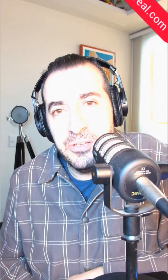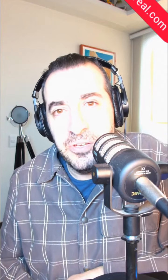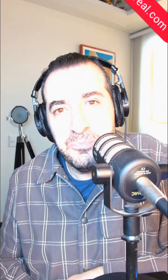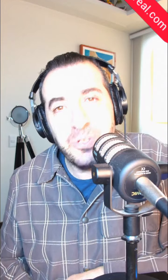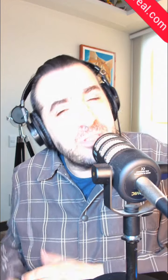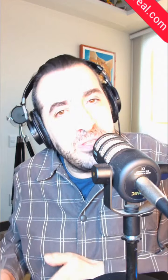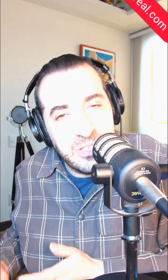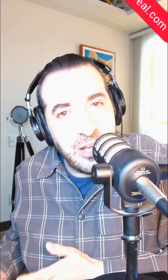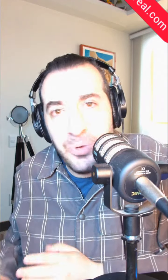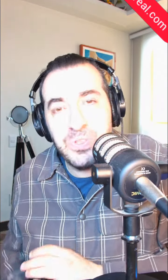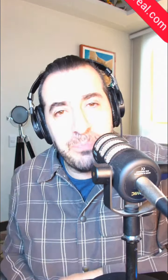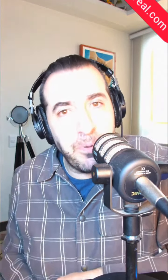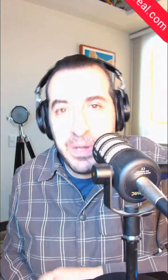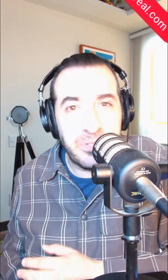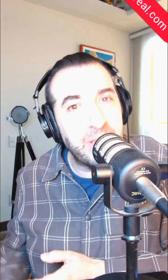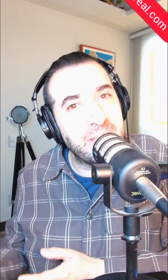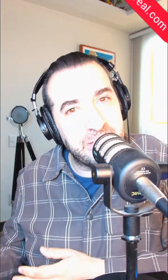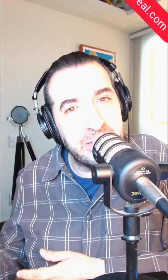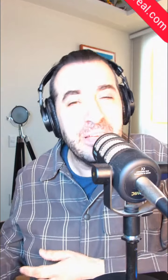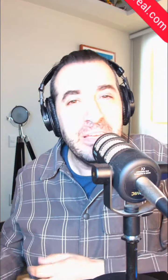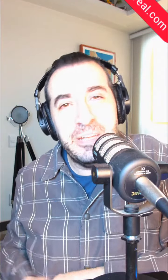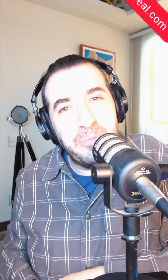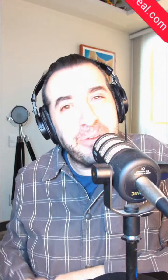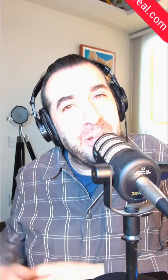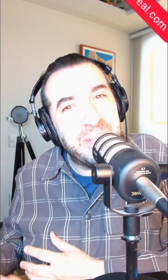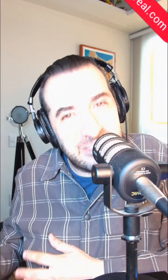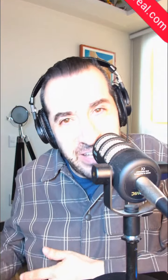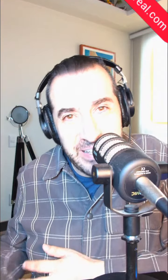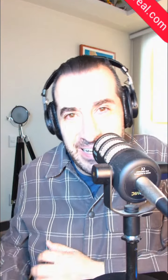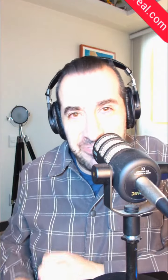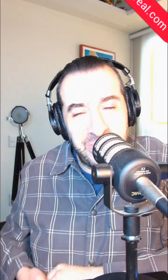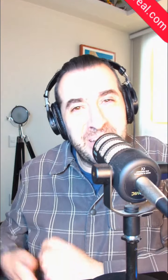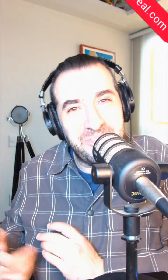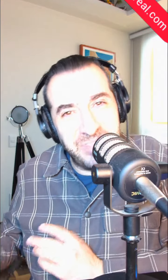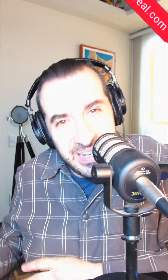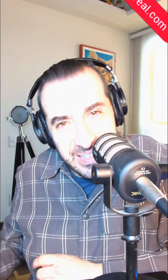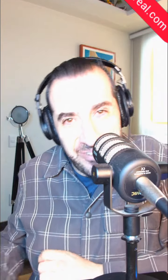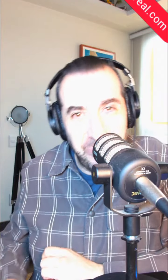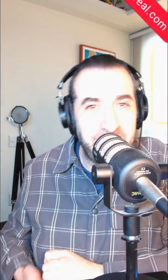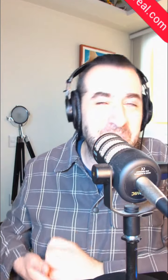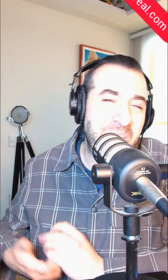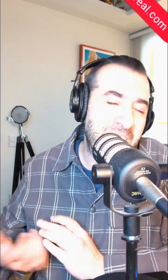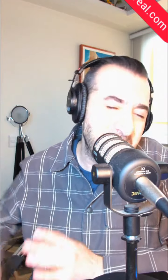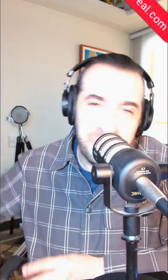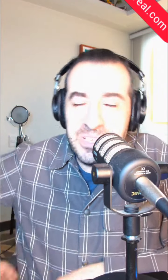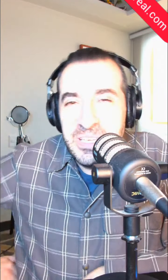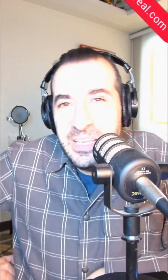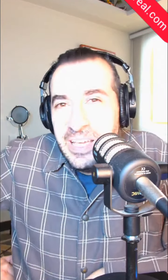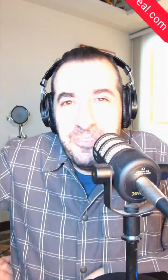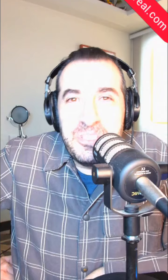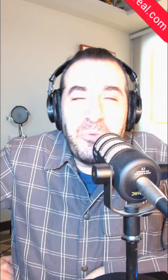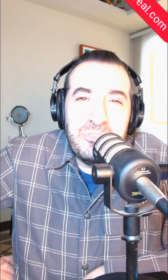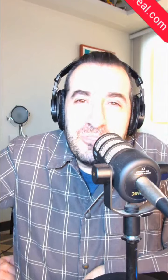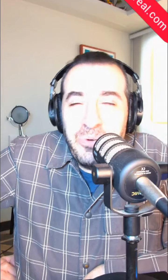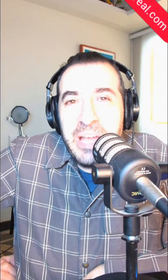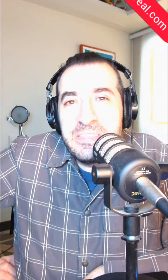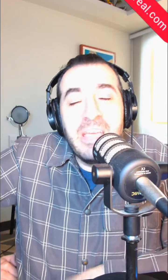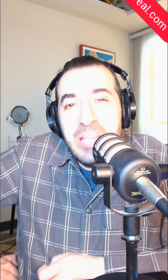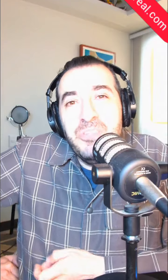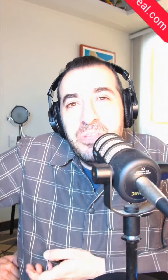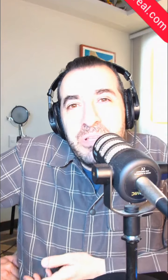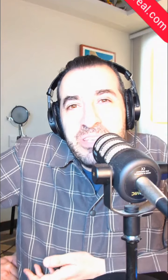nada. Porque si dice que lo hubo en Zapopan, lo tiene que decir en el Banco del Bienestar y en la Lotería Nacional y en el gobierno de Veracruz y en no sé cuántos